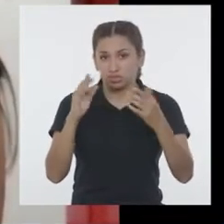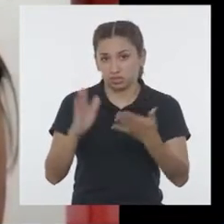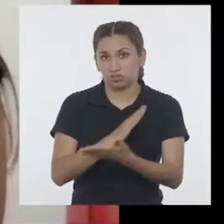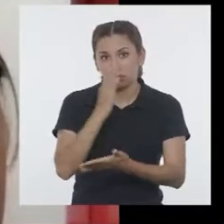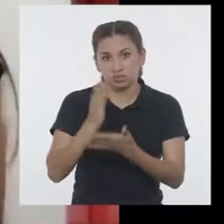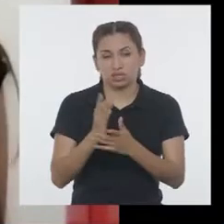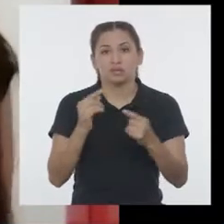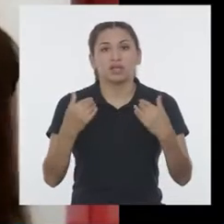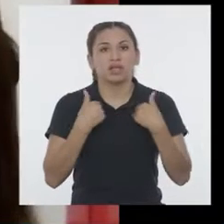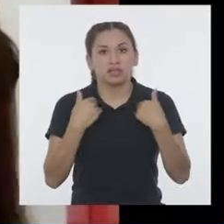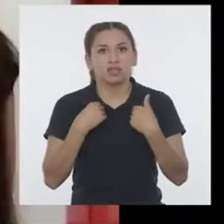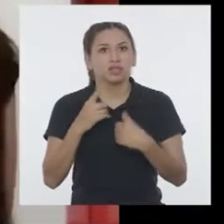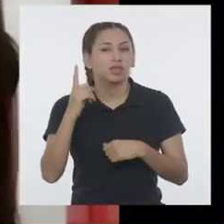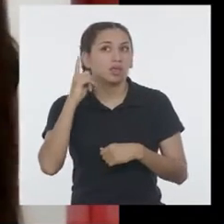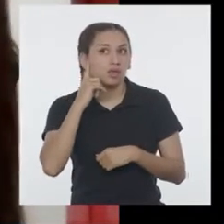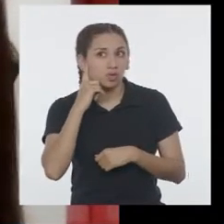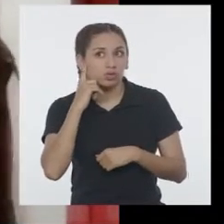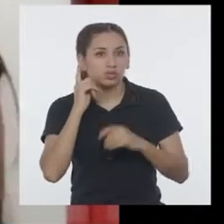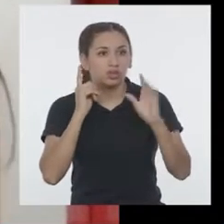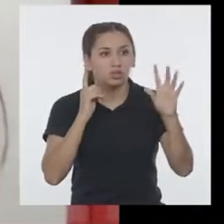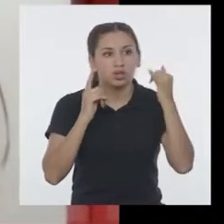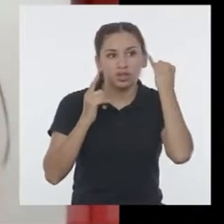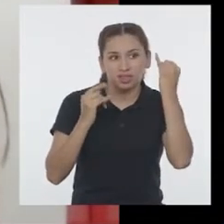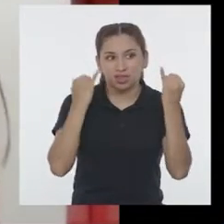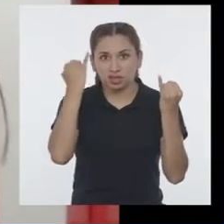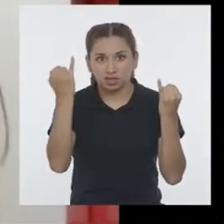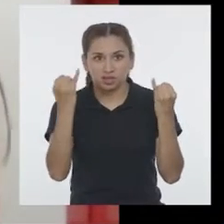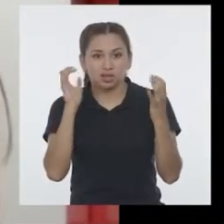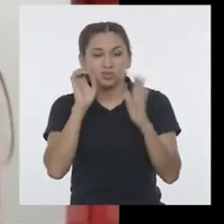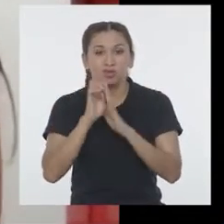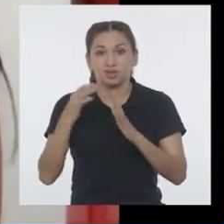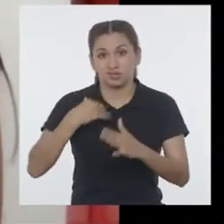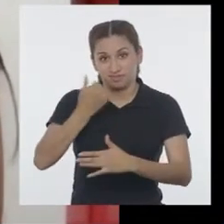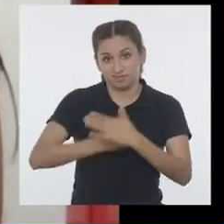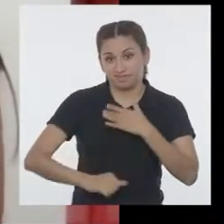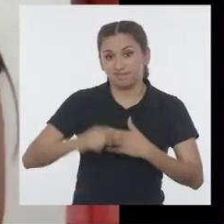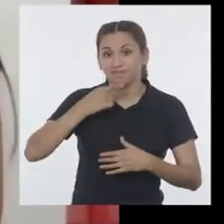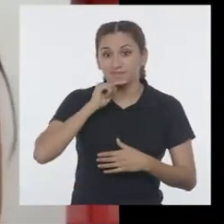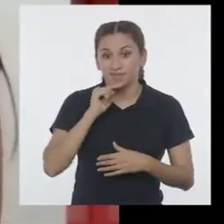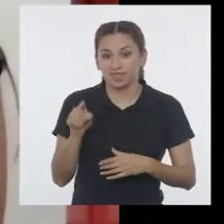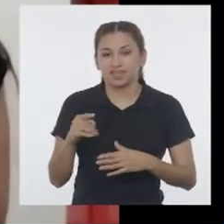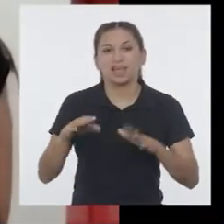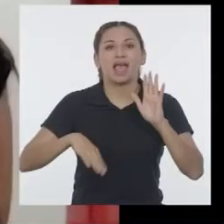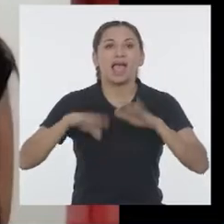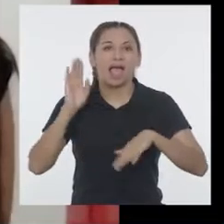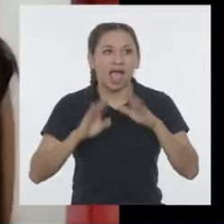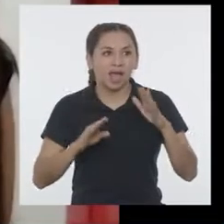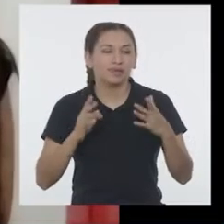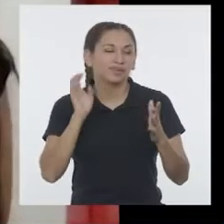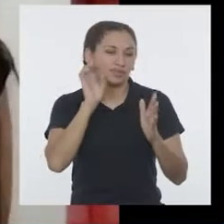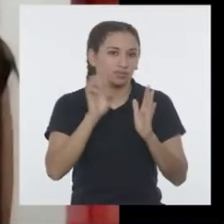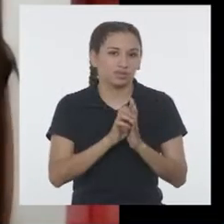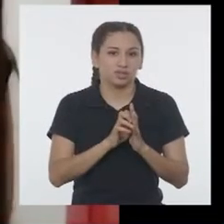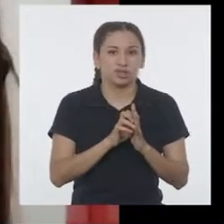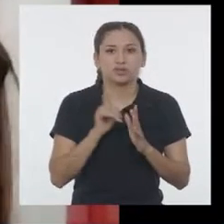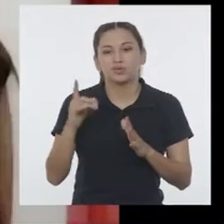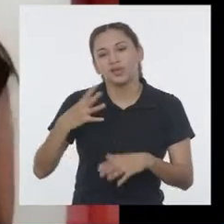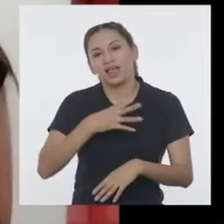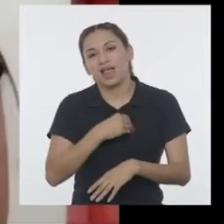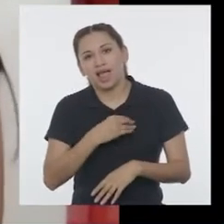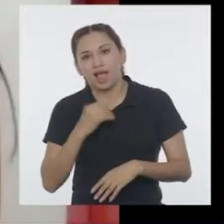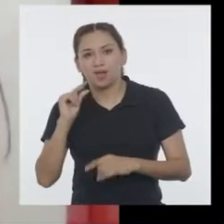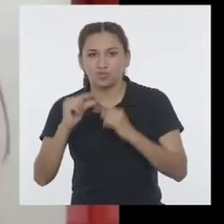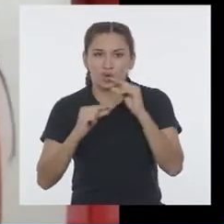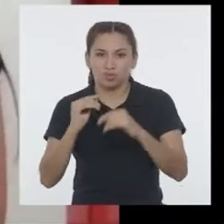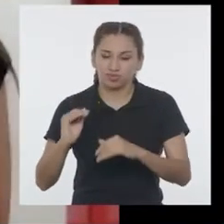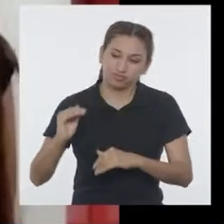que tenemos y poder escuchar la idea de la otra persona, ¿no? En este caso con mi hija, a veces tenemos situaciones en las que, por ejemplo, por su